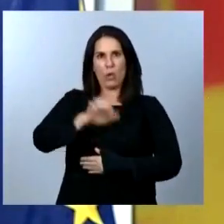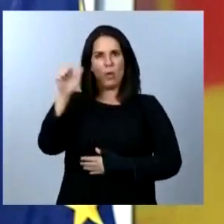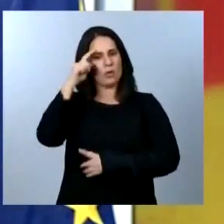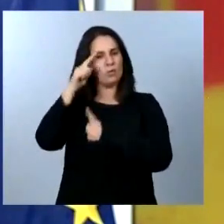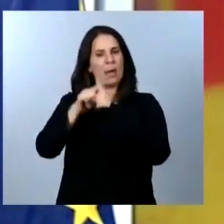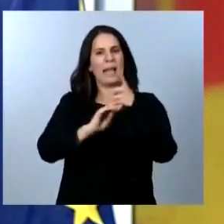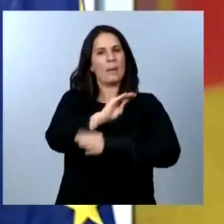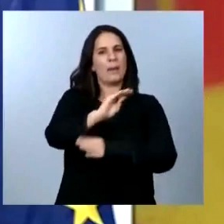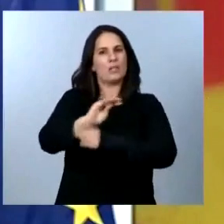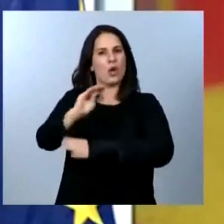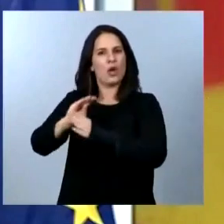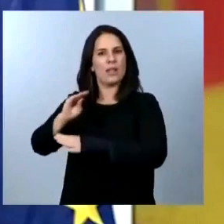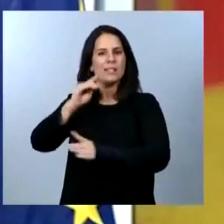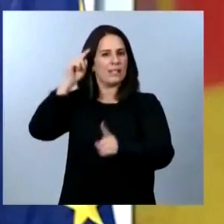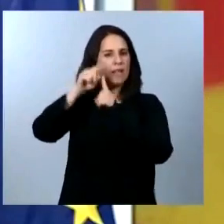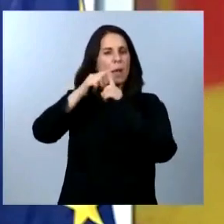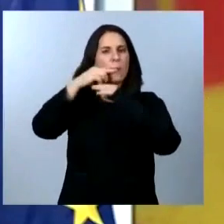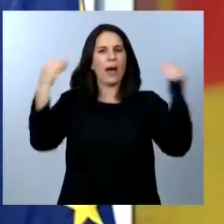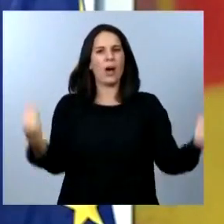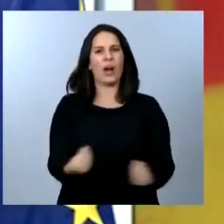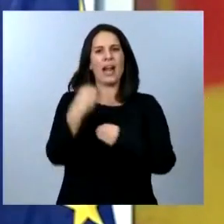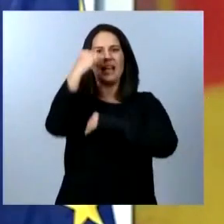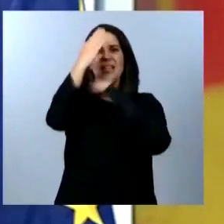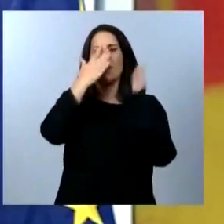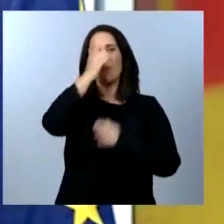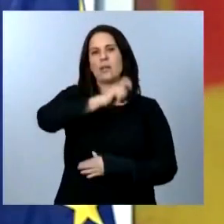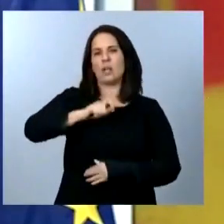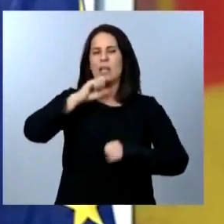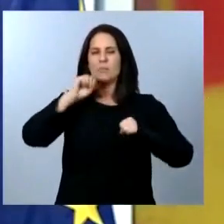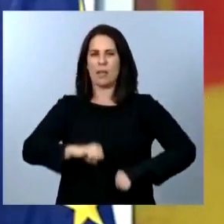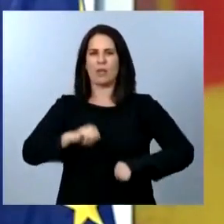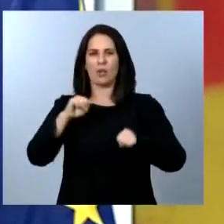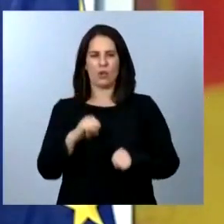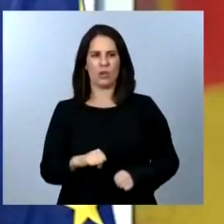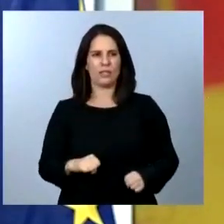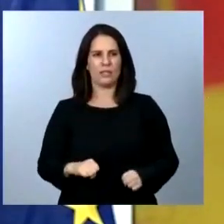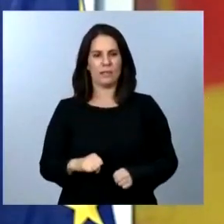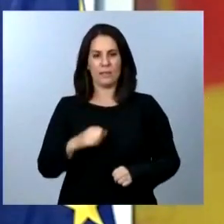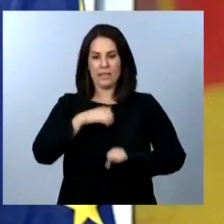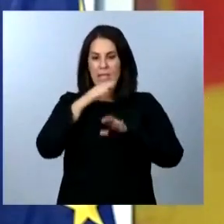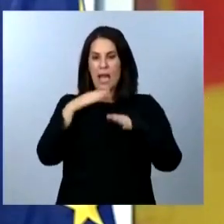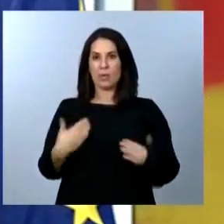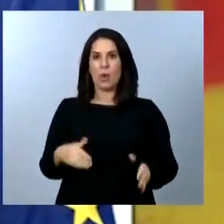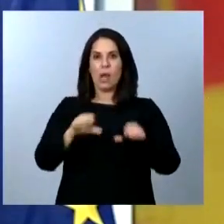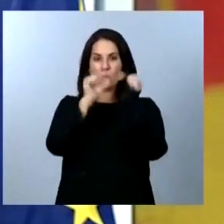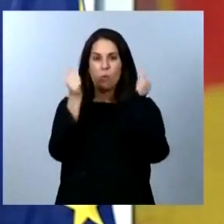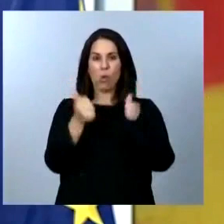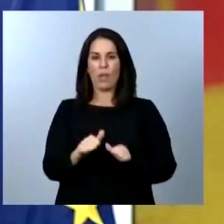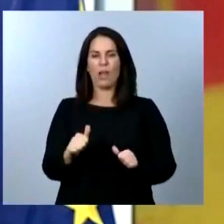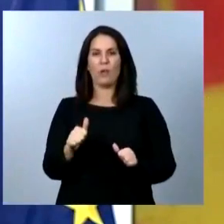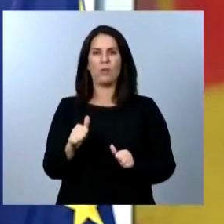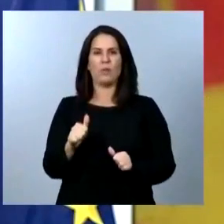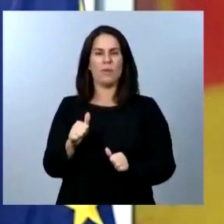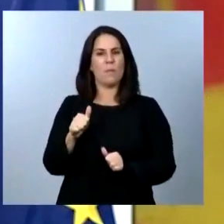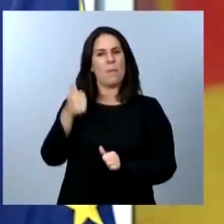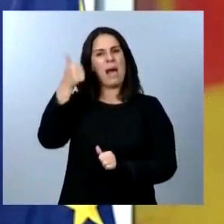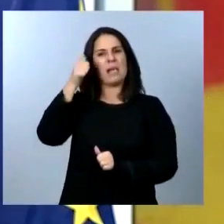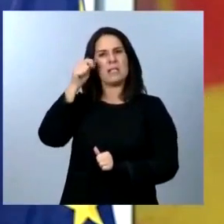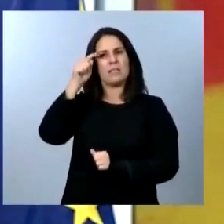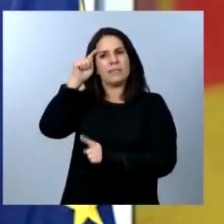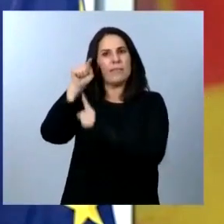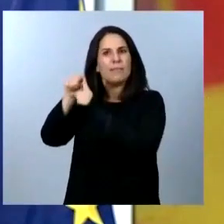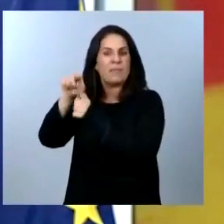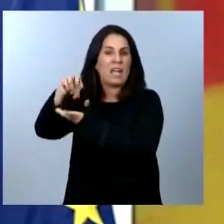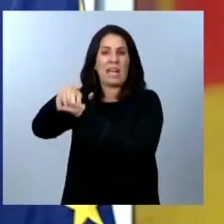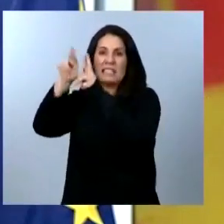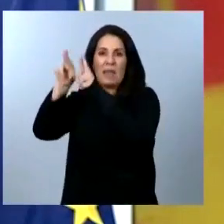la atención a las personas mayores, transitando desde el actual modelo basado en residencias hacia un modelo más parecido al de los